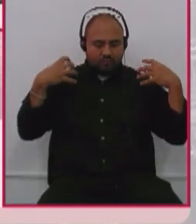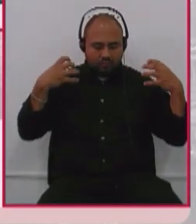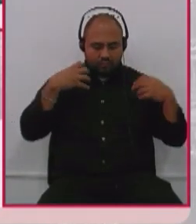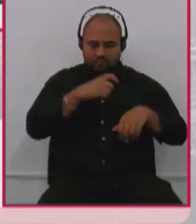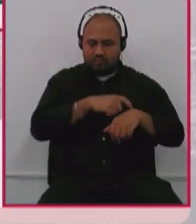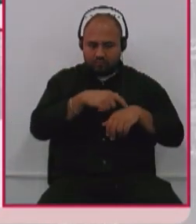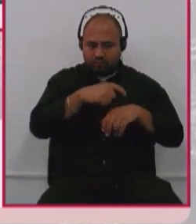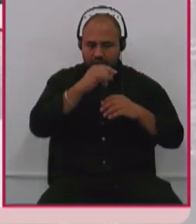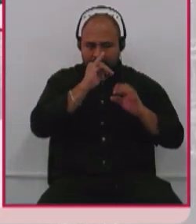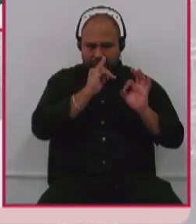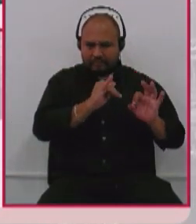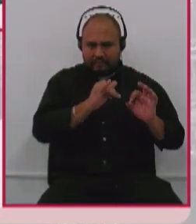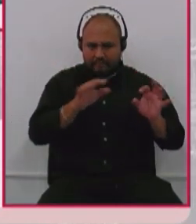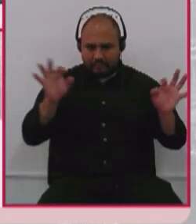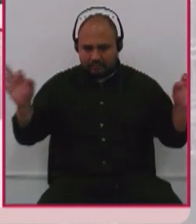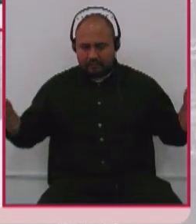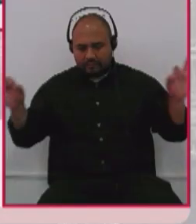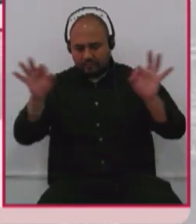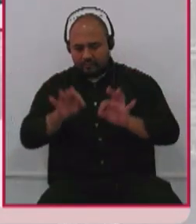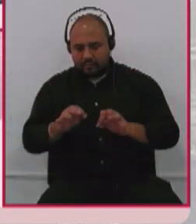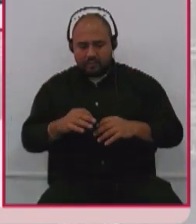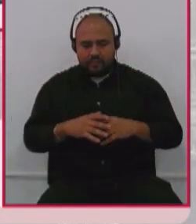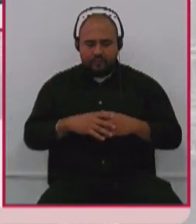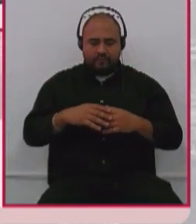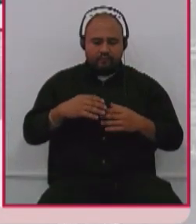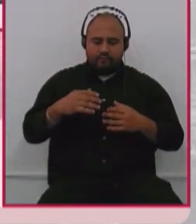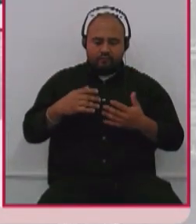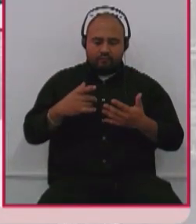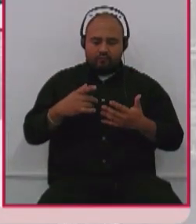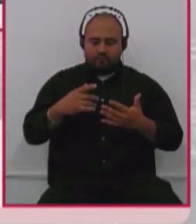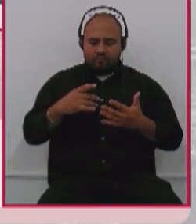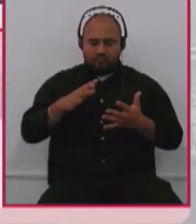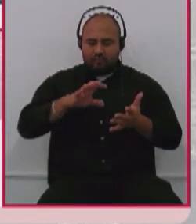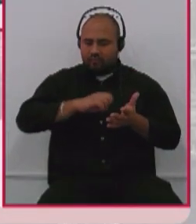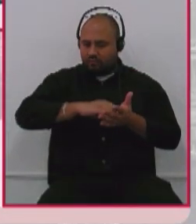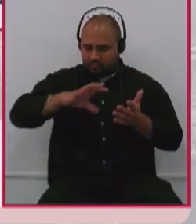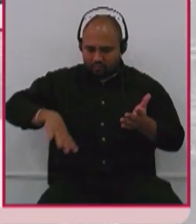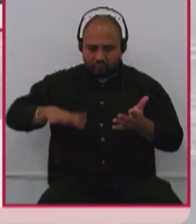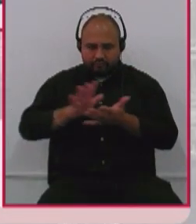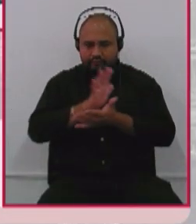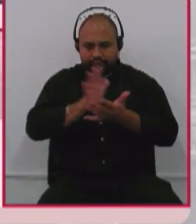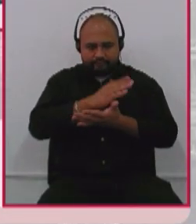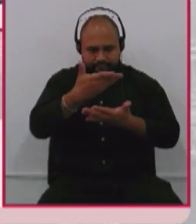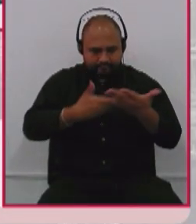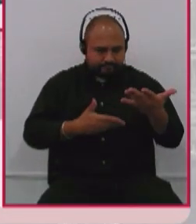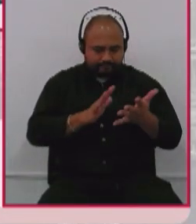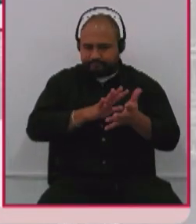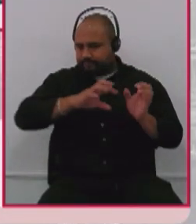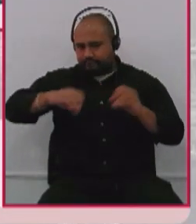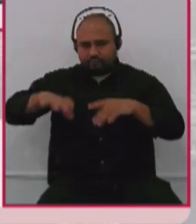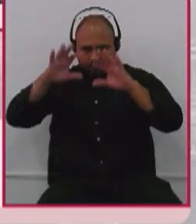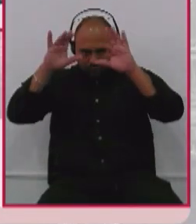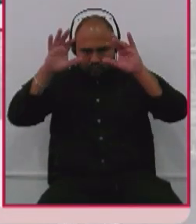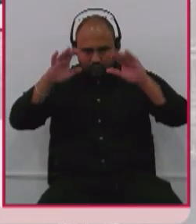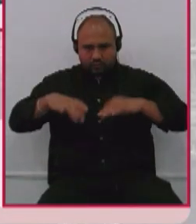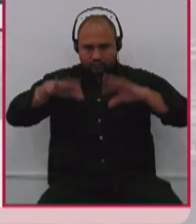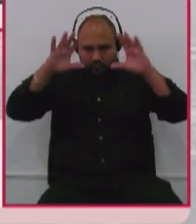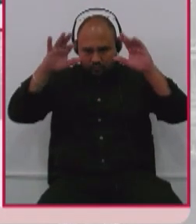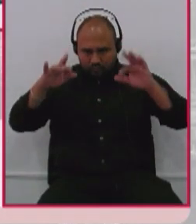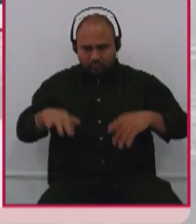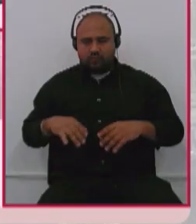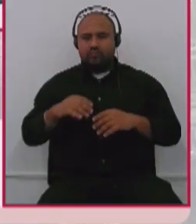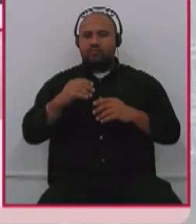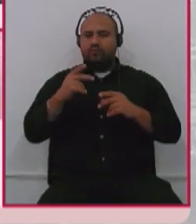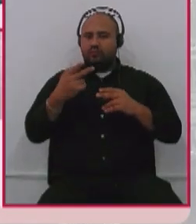real, dashboard operativos, ¿no? Se eliminó el papel y se pasó todo a formato digital, y todo esto, junto con